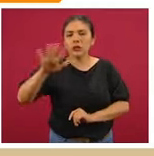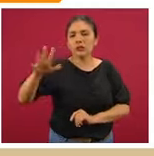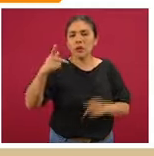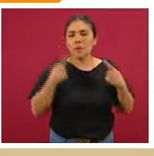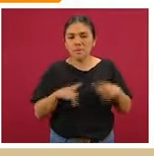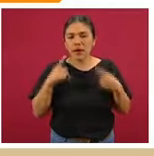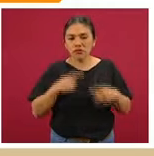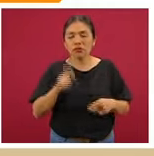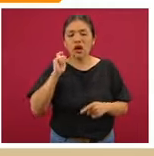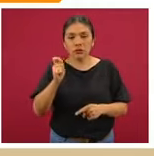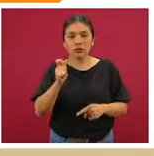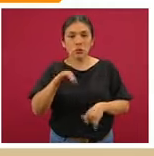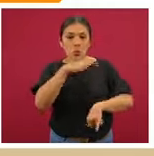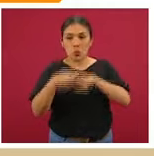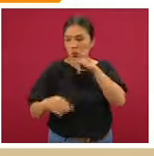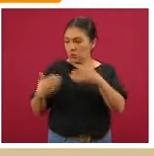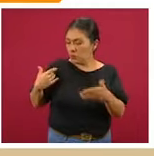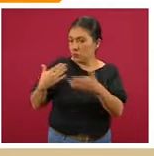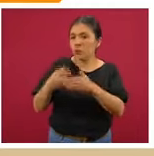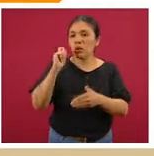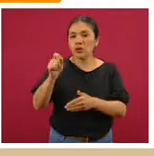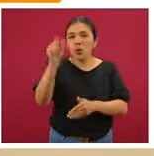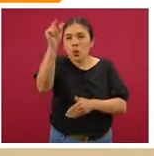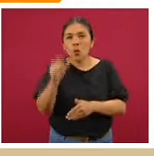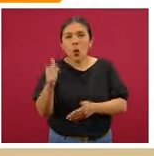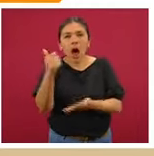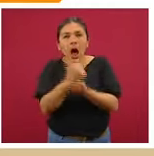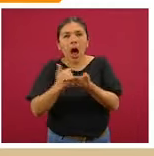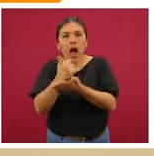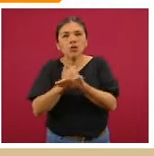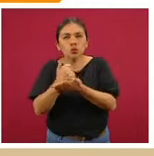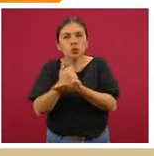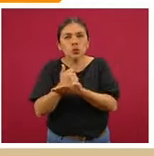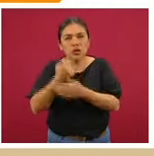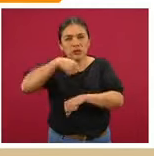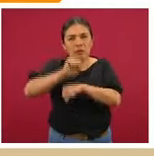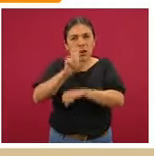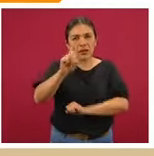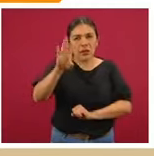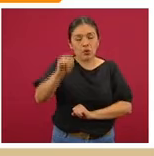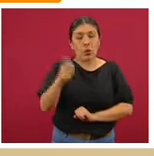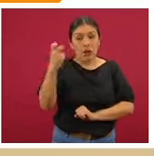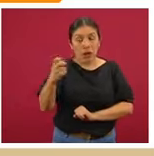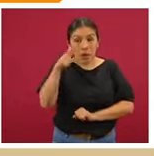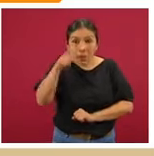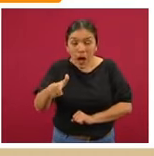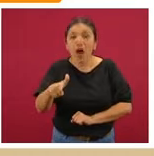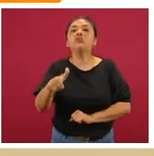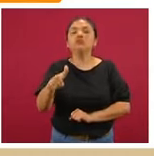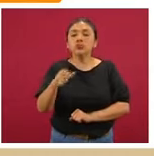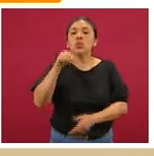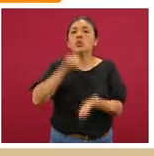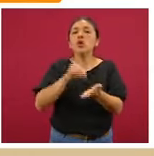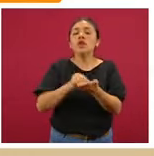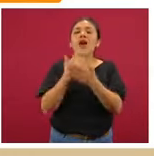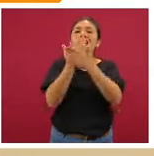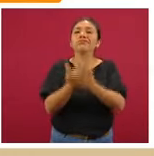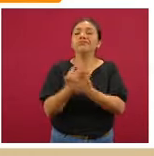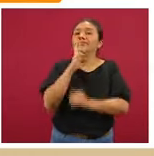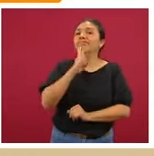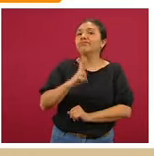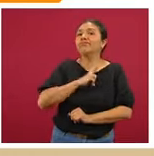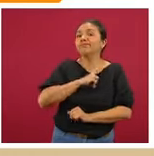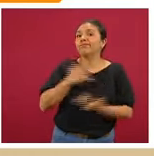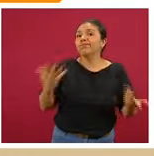31.155, en función al último corte, que es la barrita de color azul de la semana 39, estaríamos aún esperando un